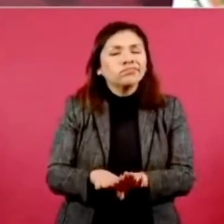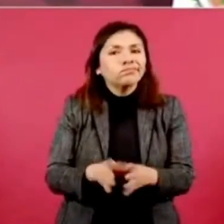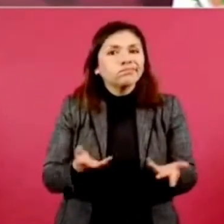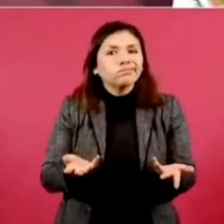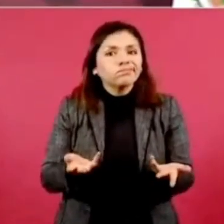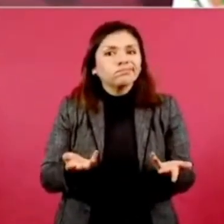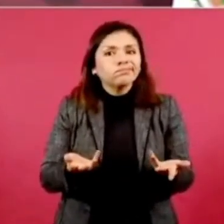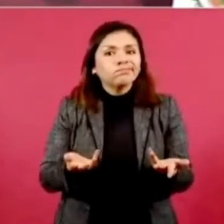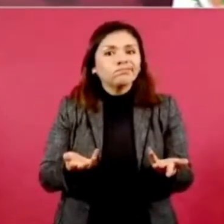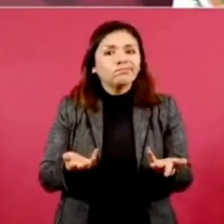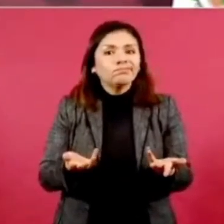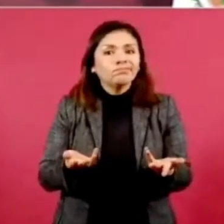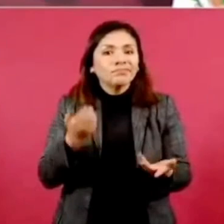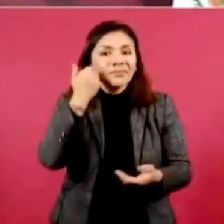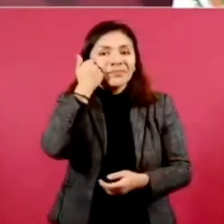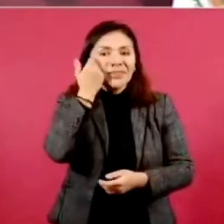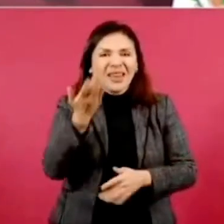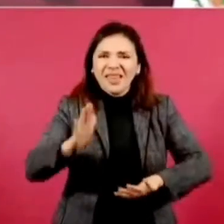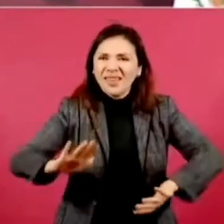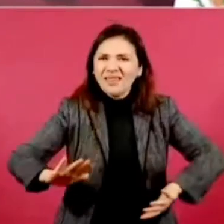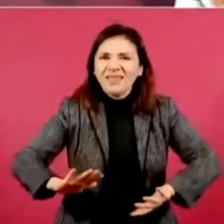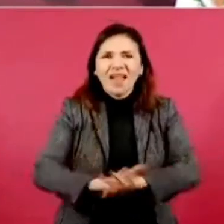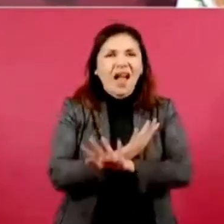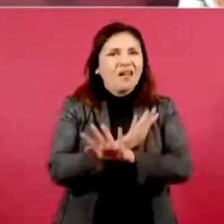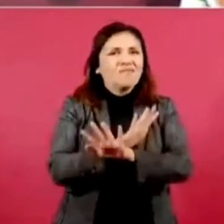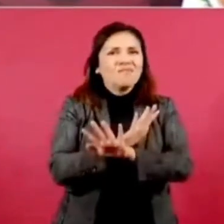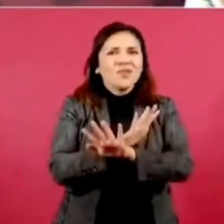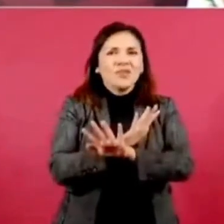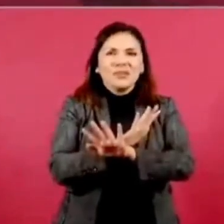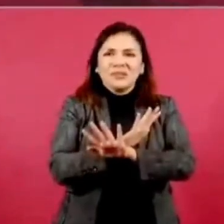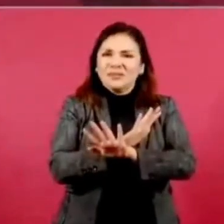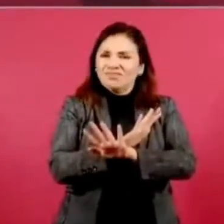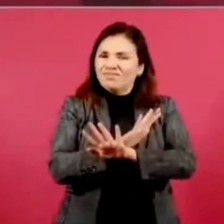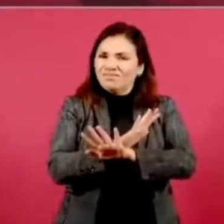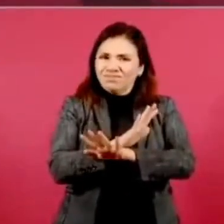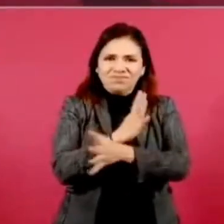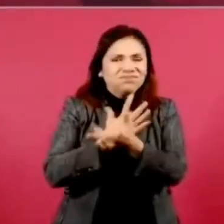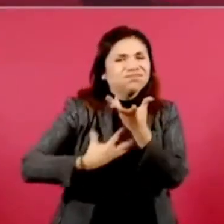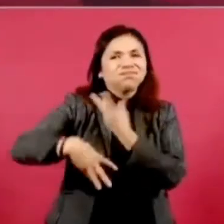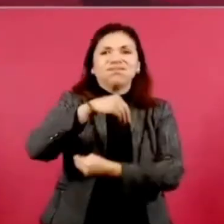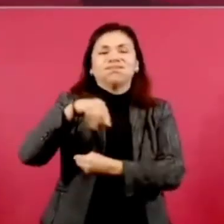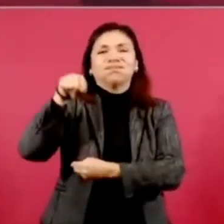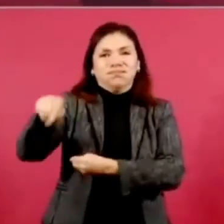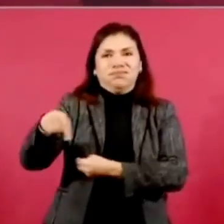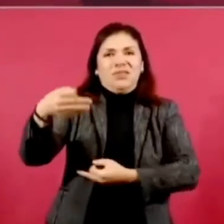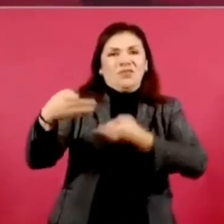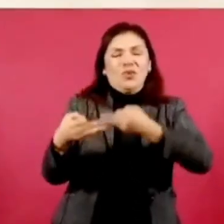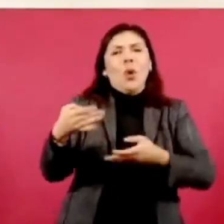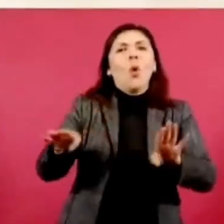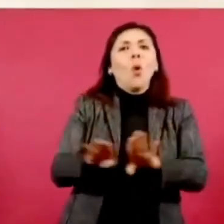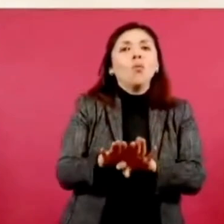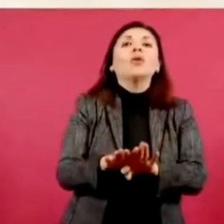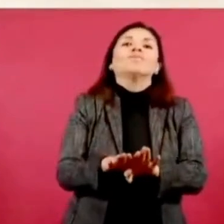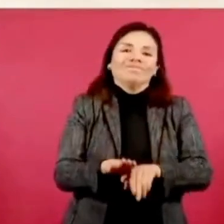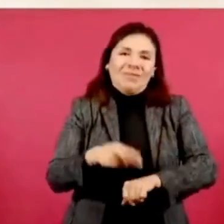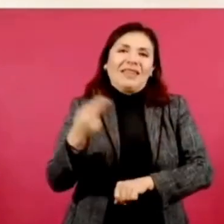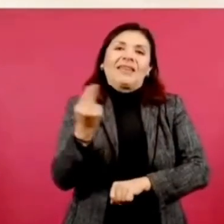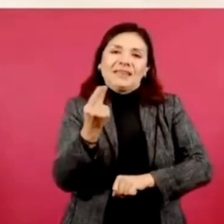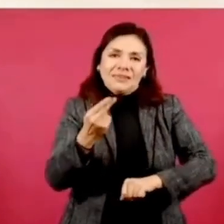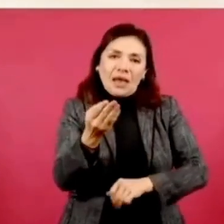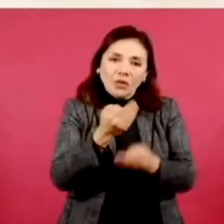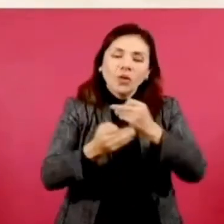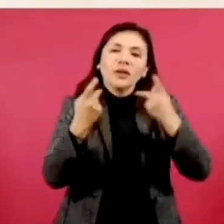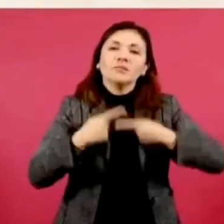para renovar, para reformar ese poder? Pues con la participación de la